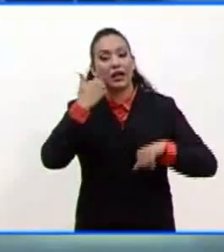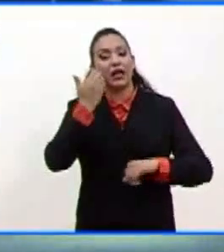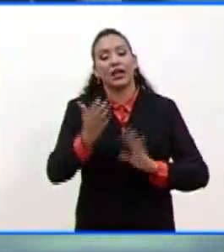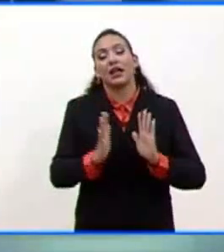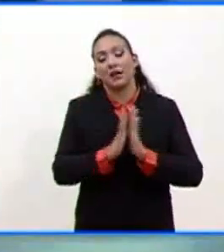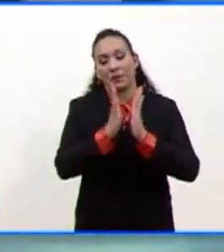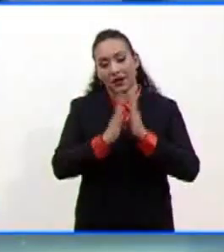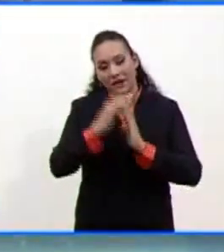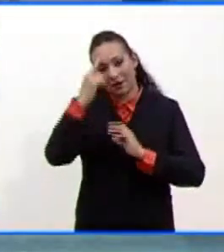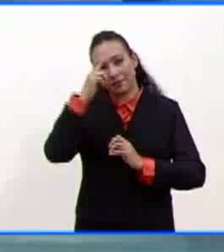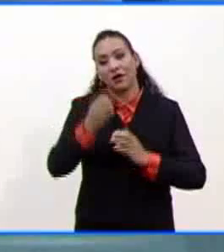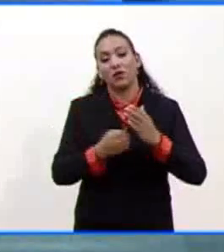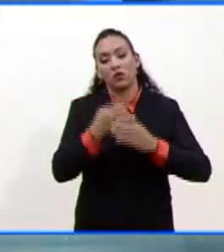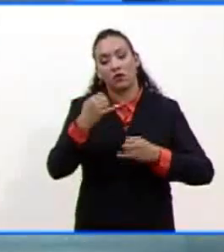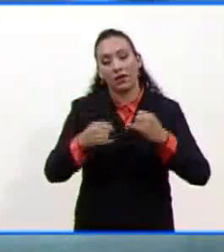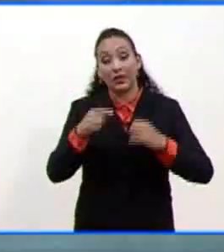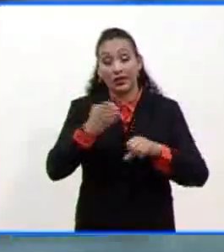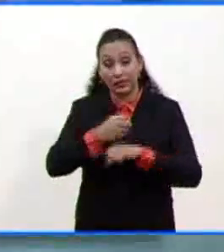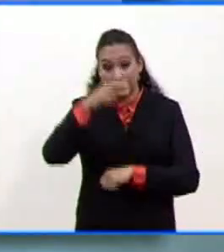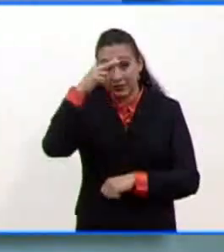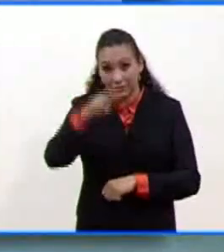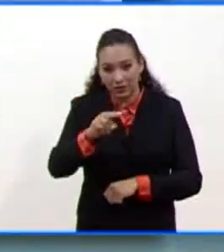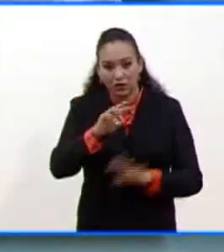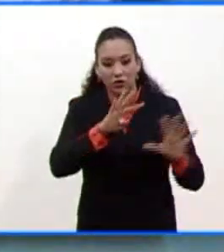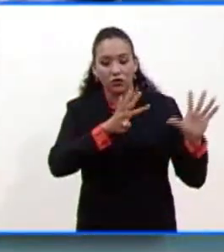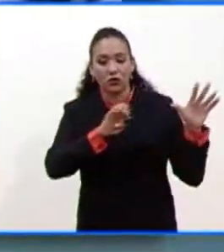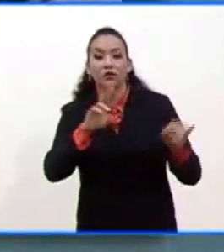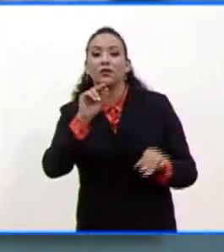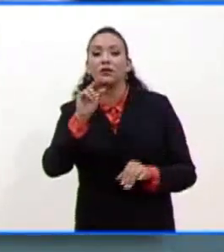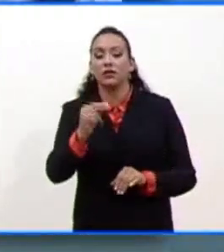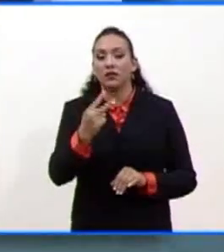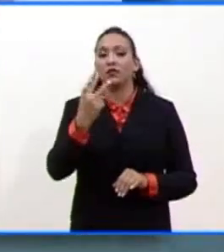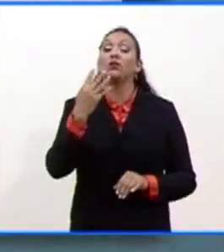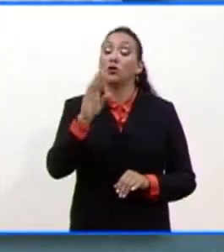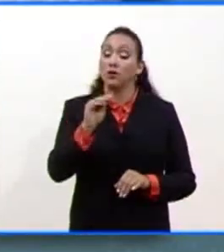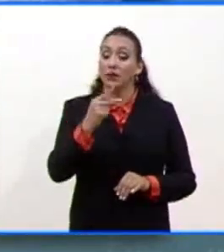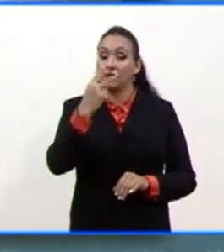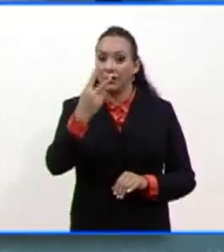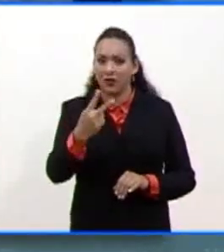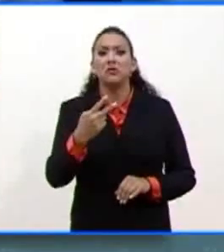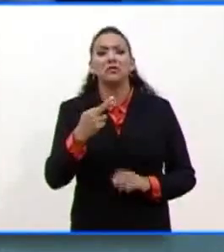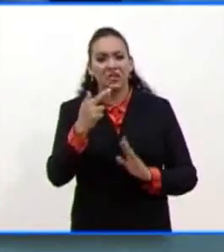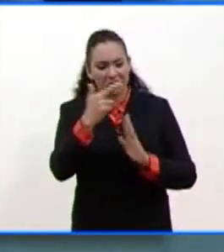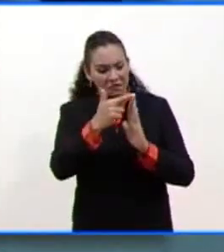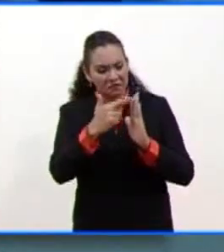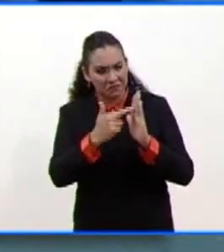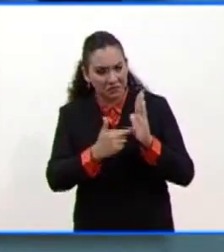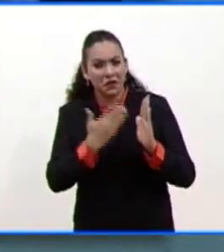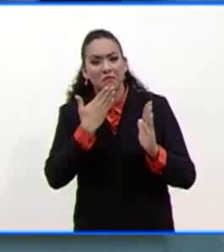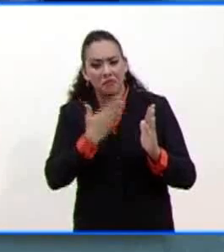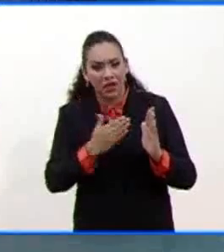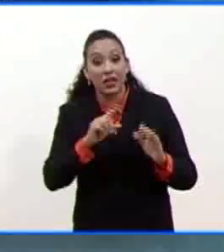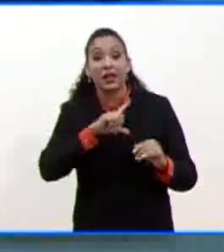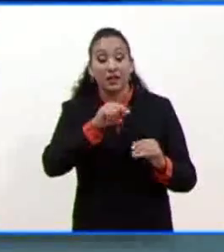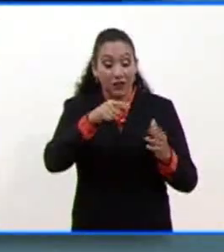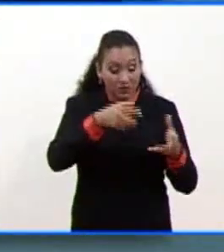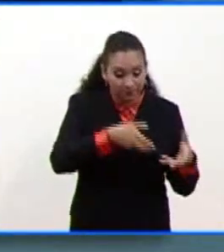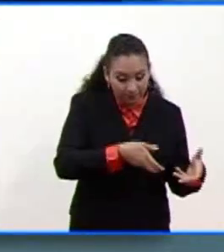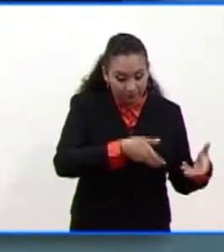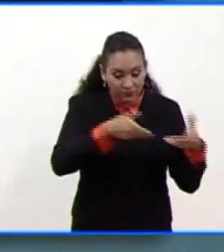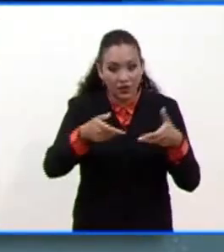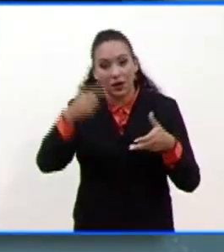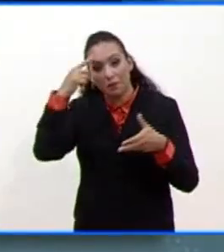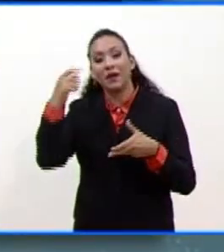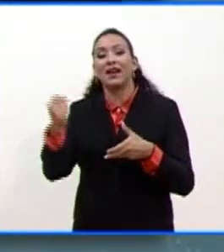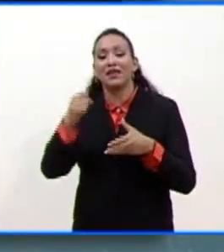cargo jurisdiccional en el Estado de México, 992 cumplieron con los requisitos y pasarán a la insaculación, que se